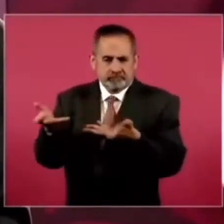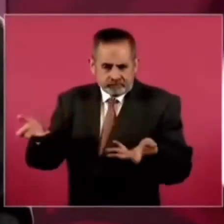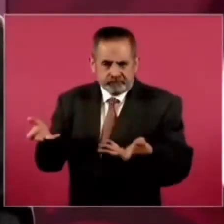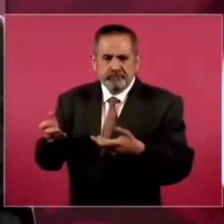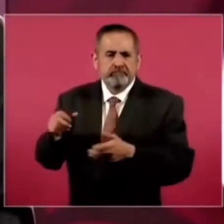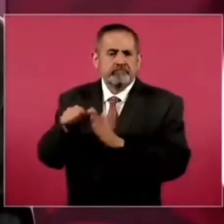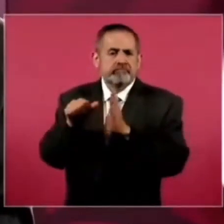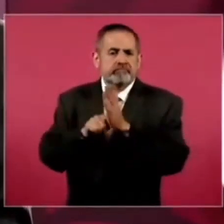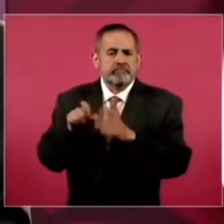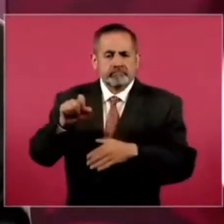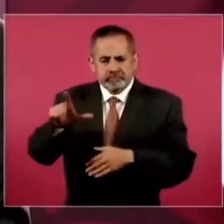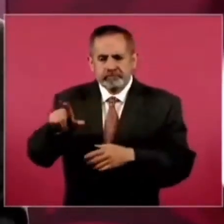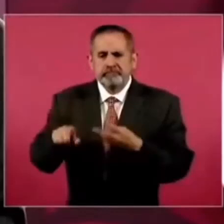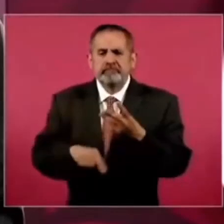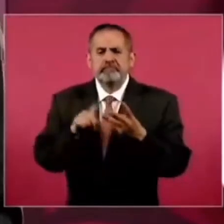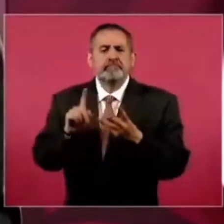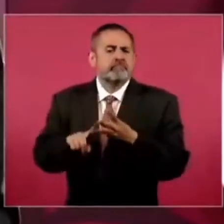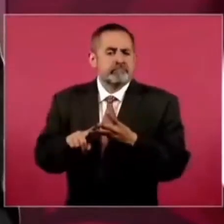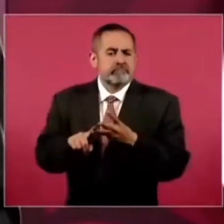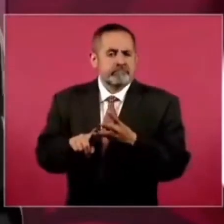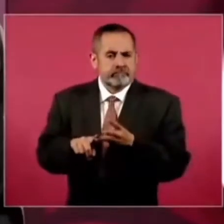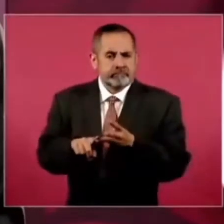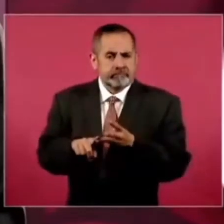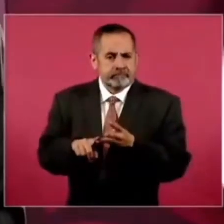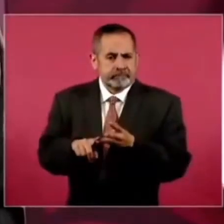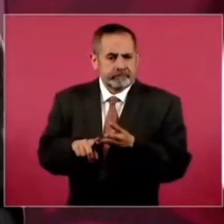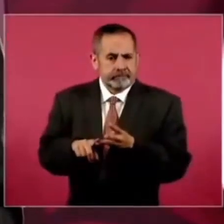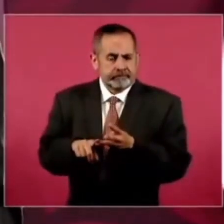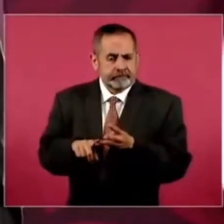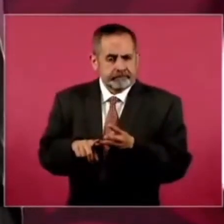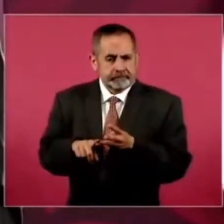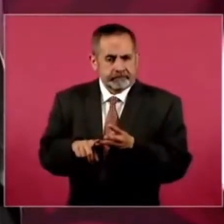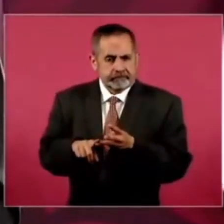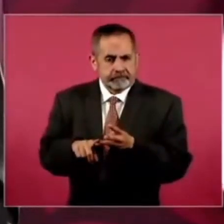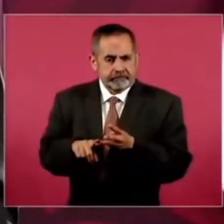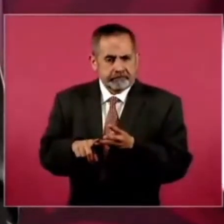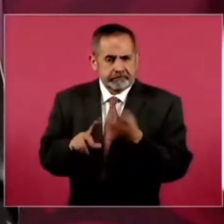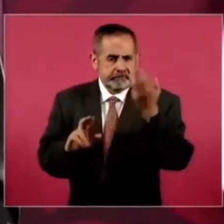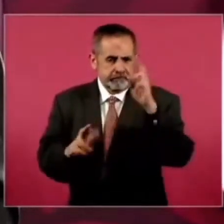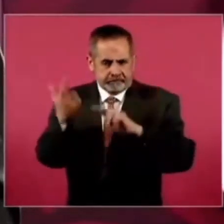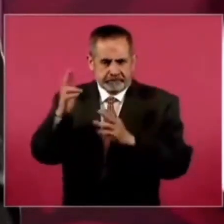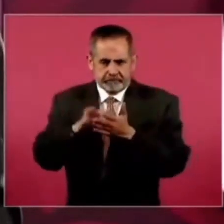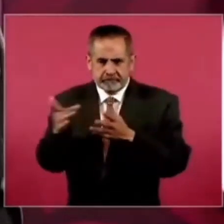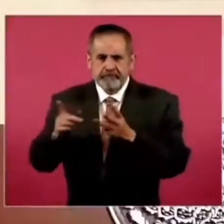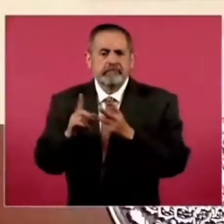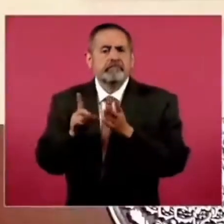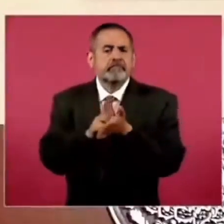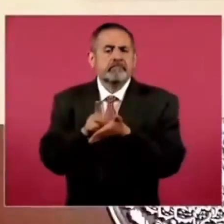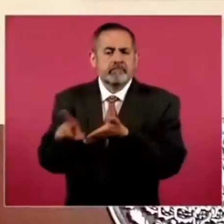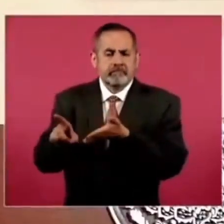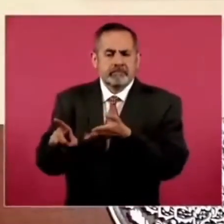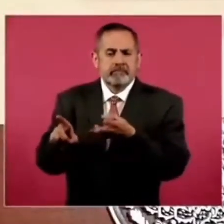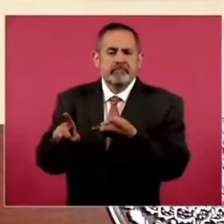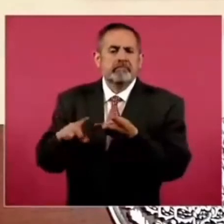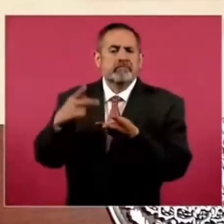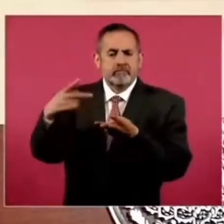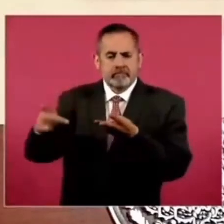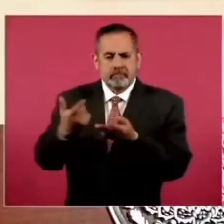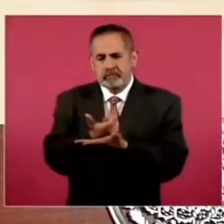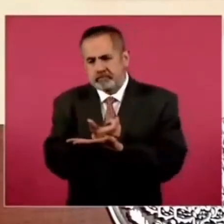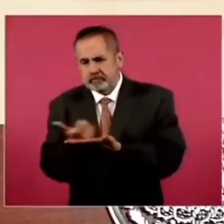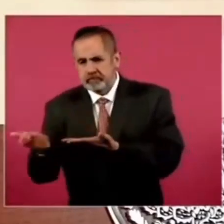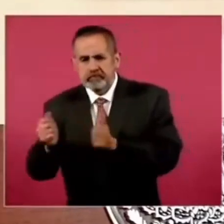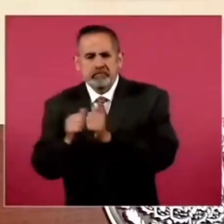el artículo 27, cómo se consiguió por la revolución el derecho a un